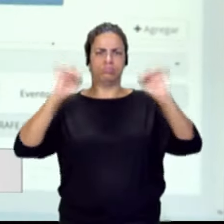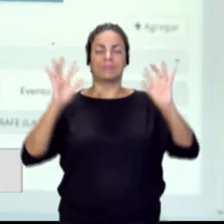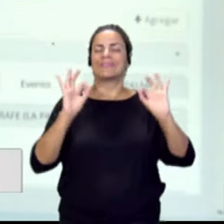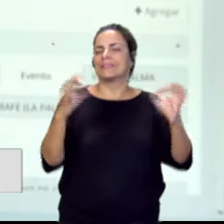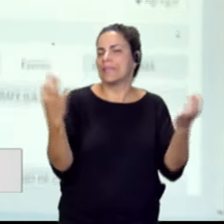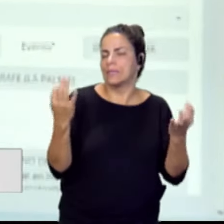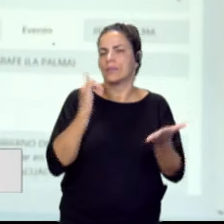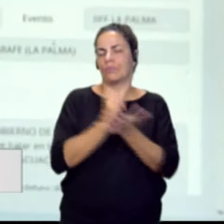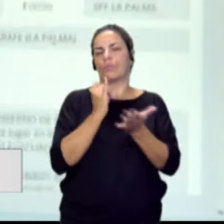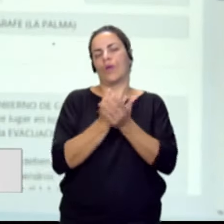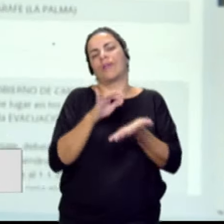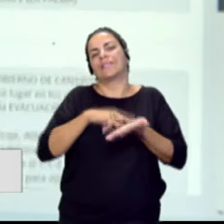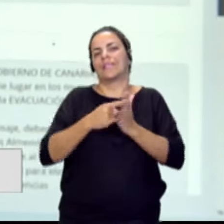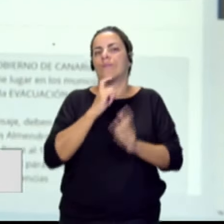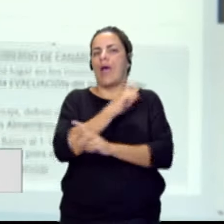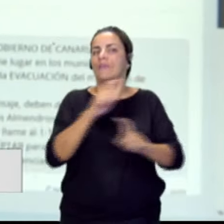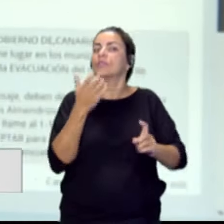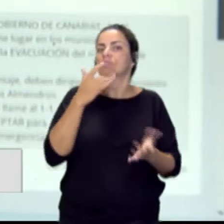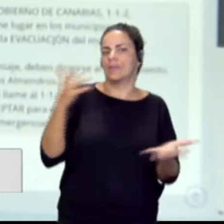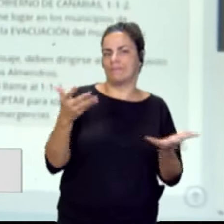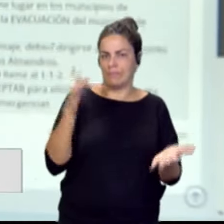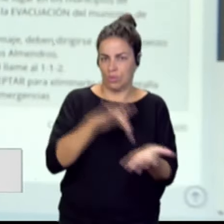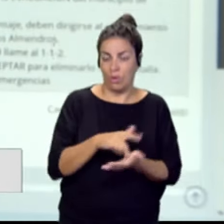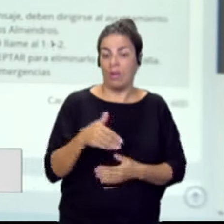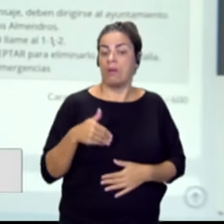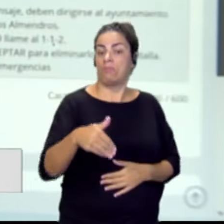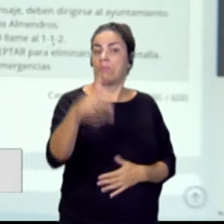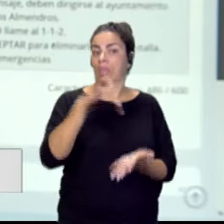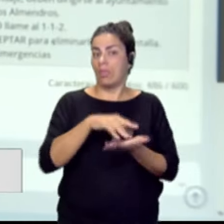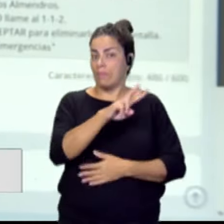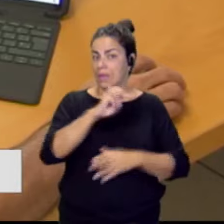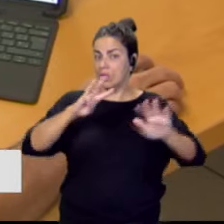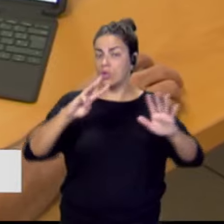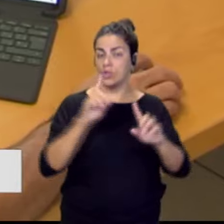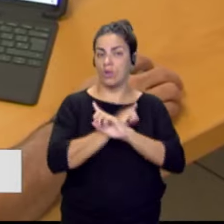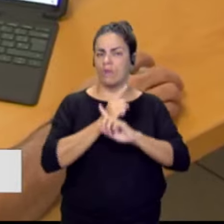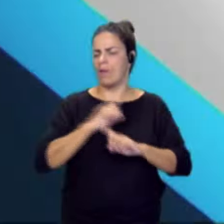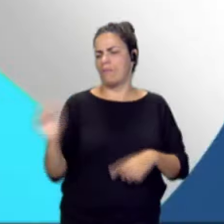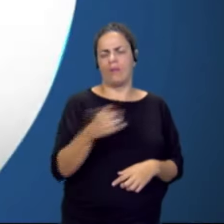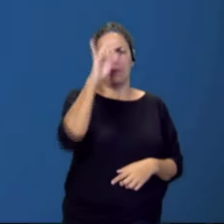caso de emergencias. El 28 de noviembre se ensayará en toda Canarias.